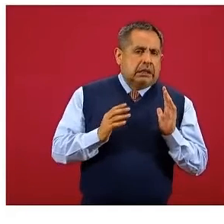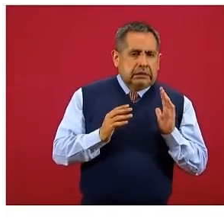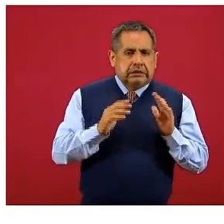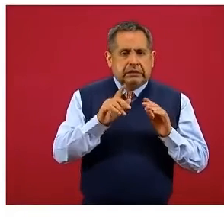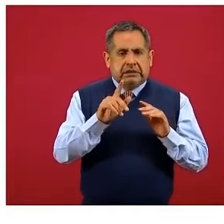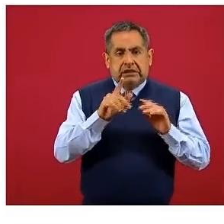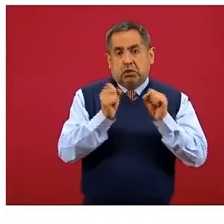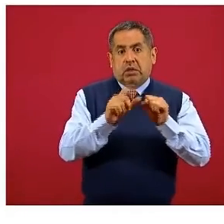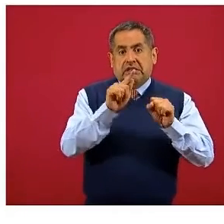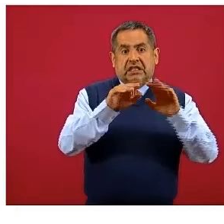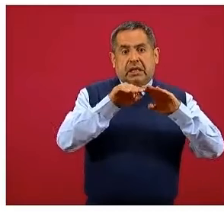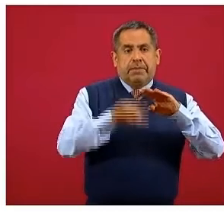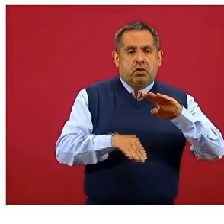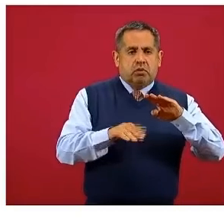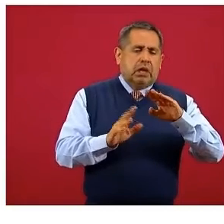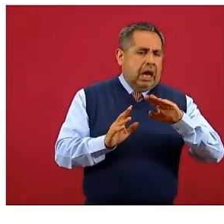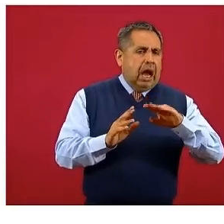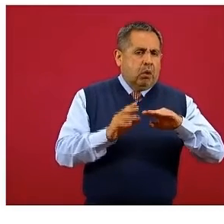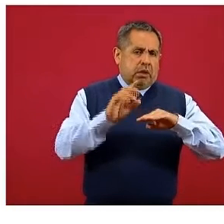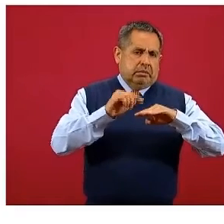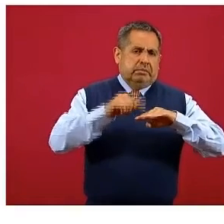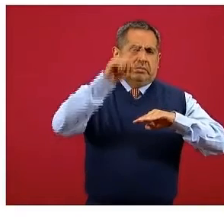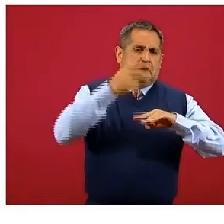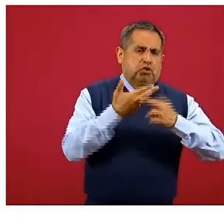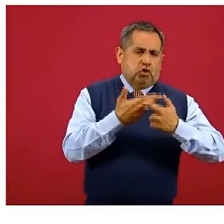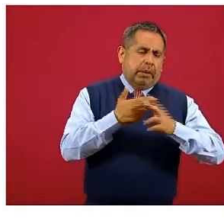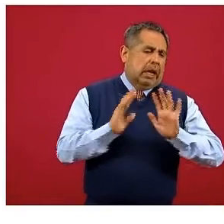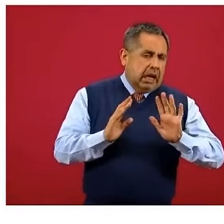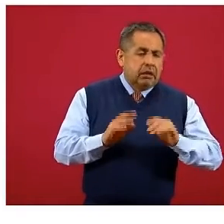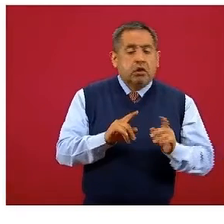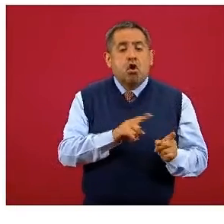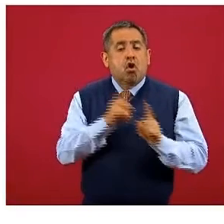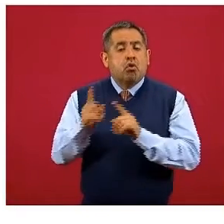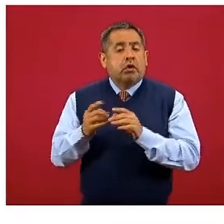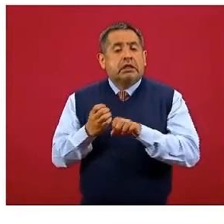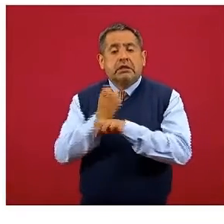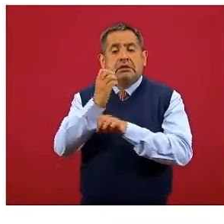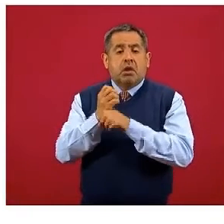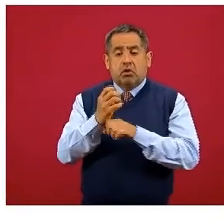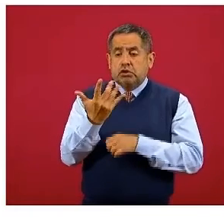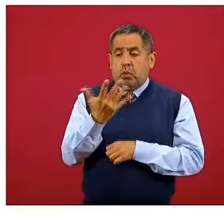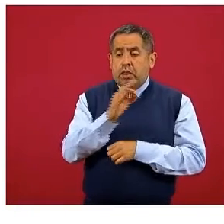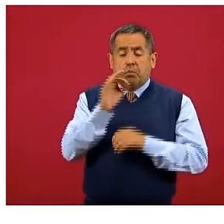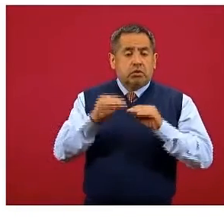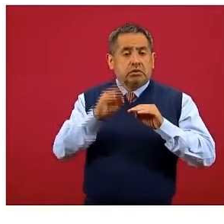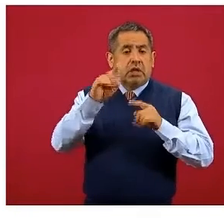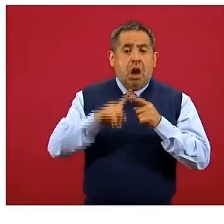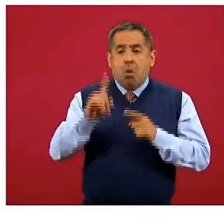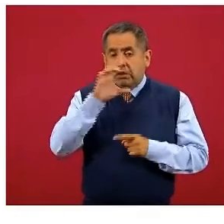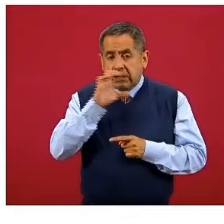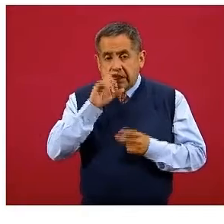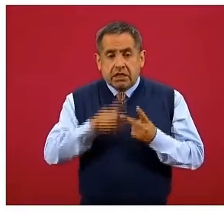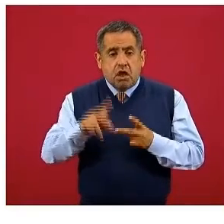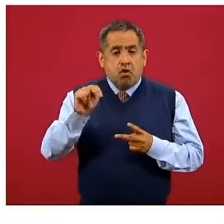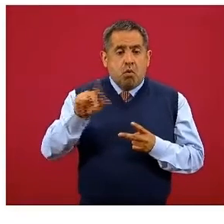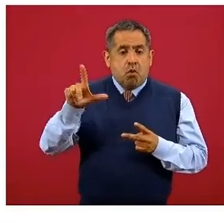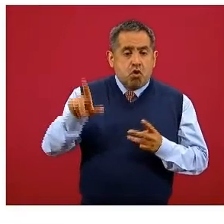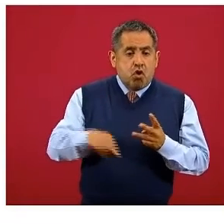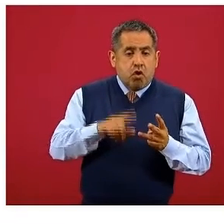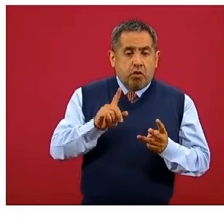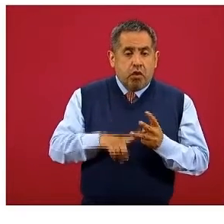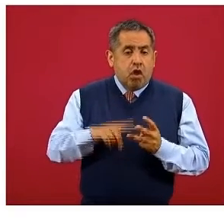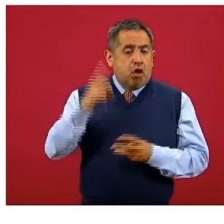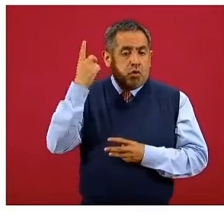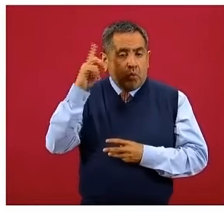de seguridad del 70%, y otras entidades que están arriba del 50% serían Aguascalientes, Nuevo León